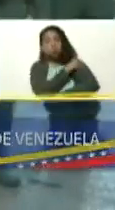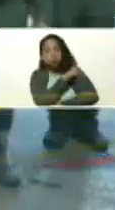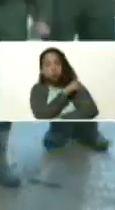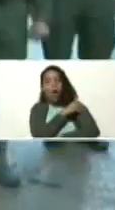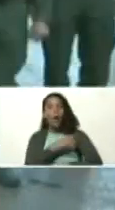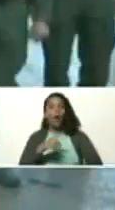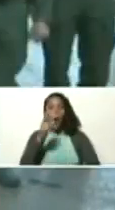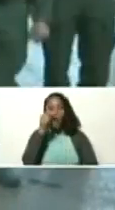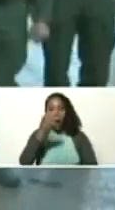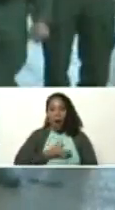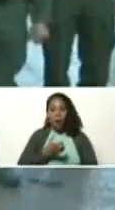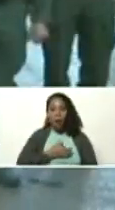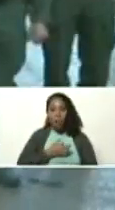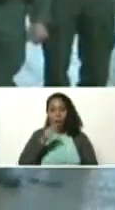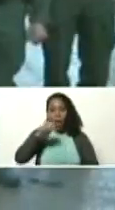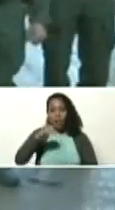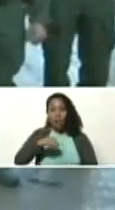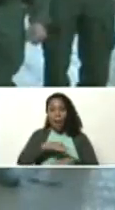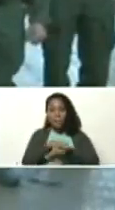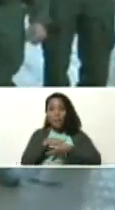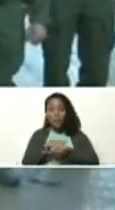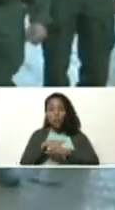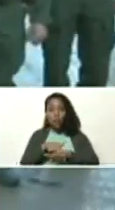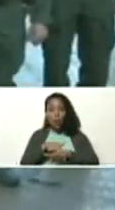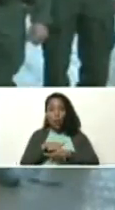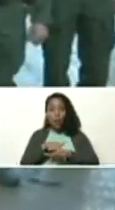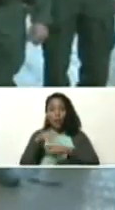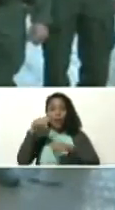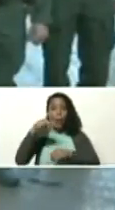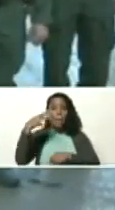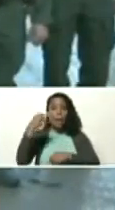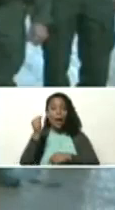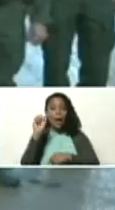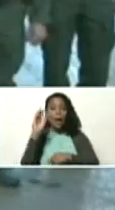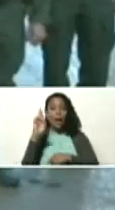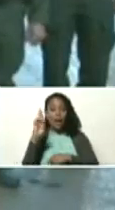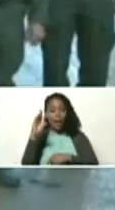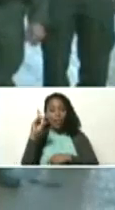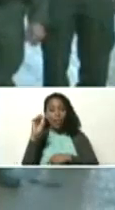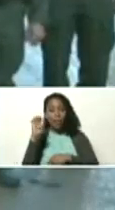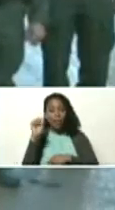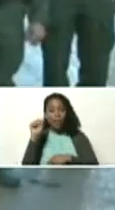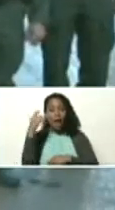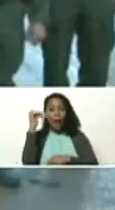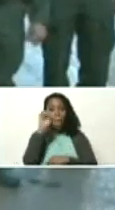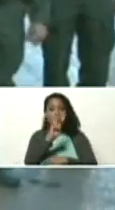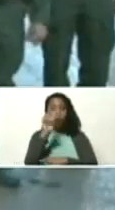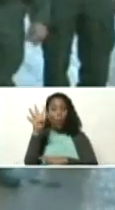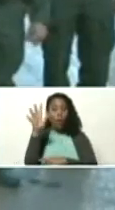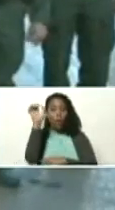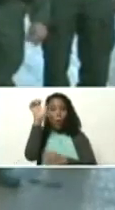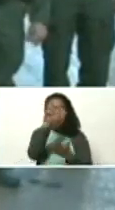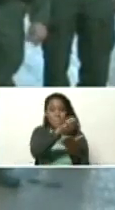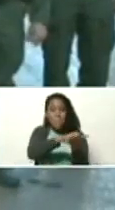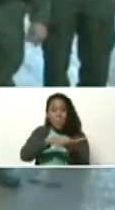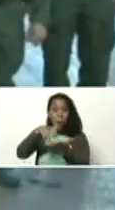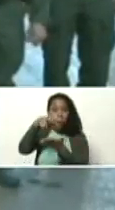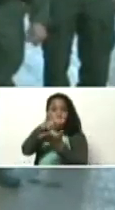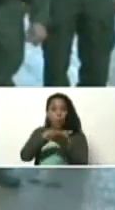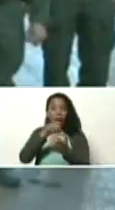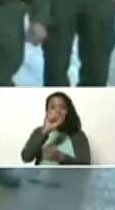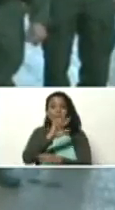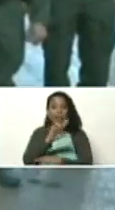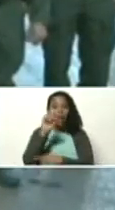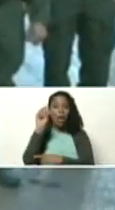alcalde Morales, está el ministro Paredes, porque ya aquí, presidente, desde anoche tenemos 24 maquinarias,